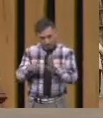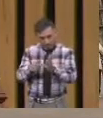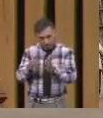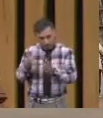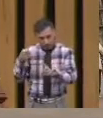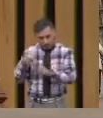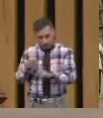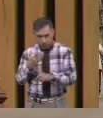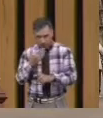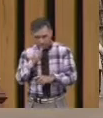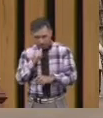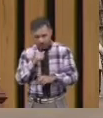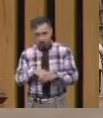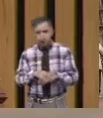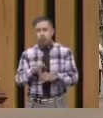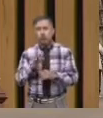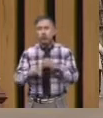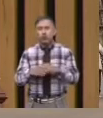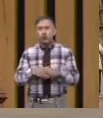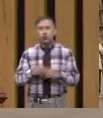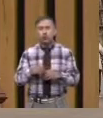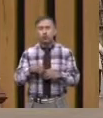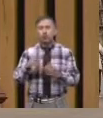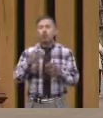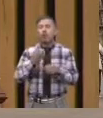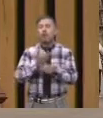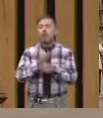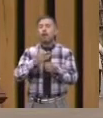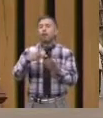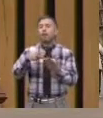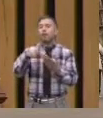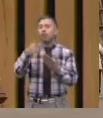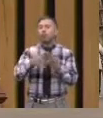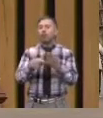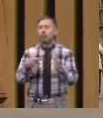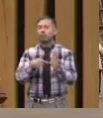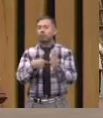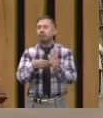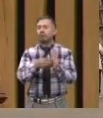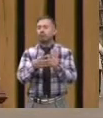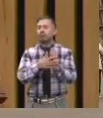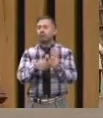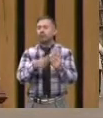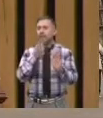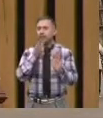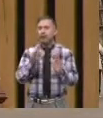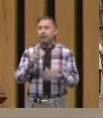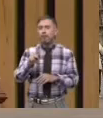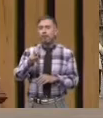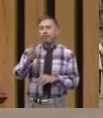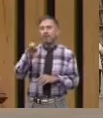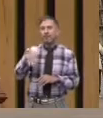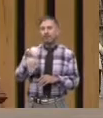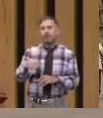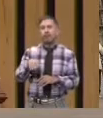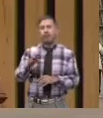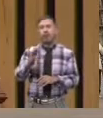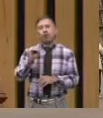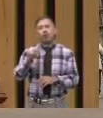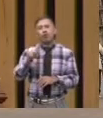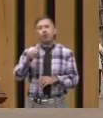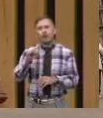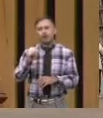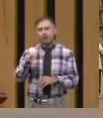Finalmente, estoy en desacuerdo que se señale en el proyecto que el Partido Verde es contumaz,